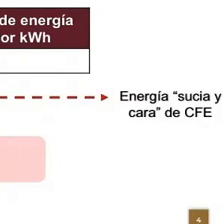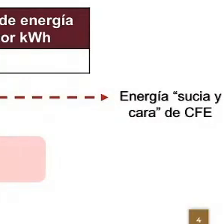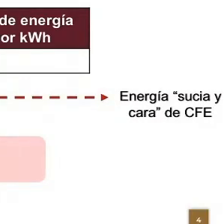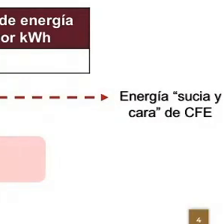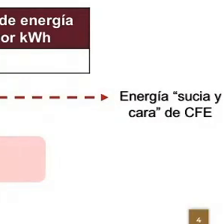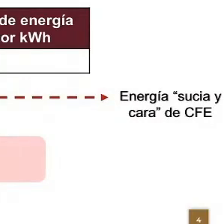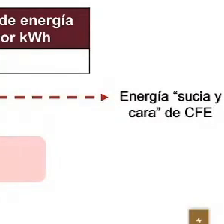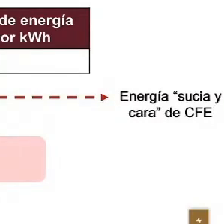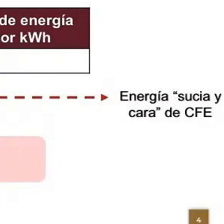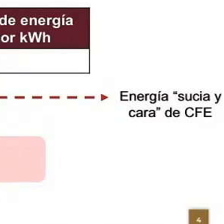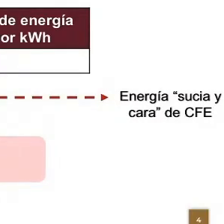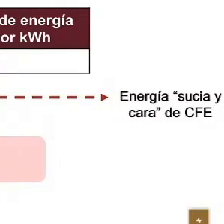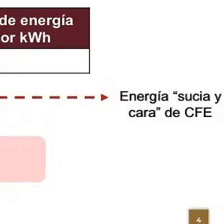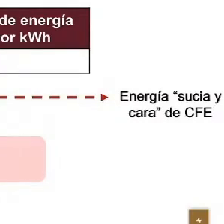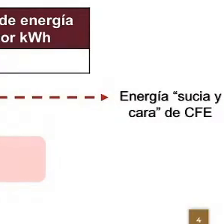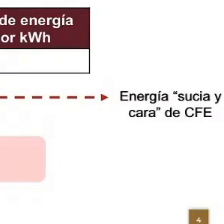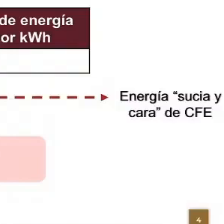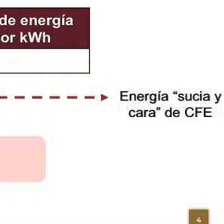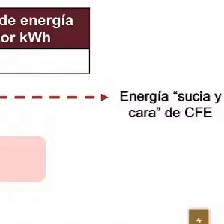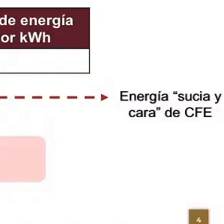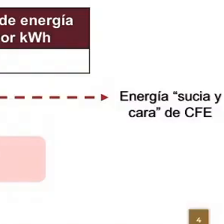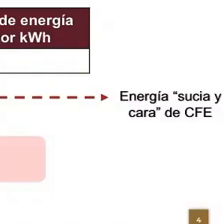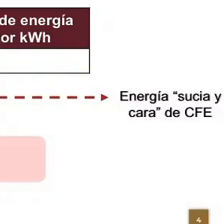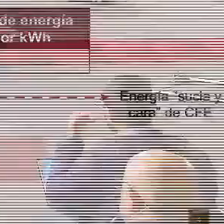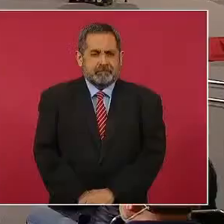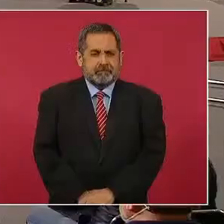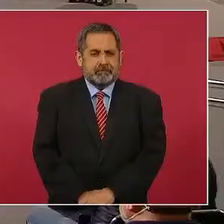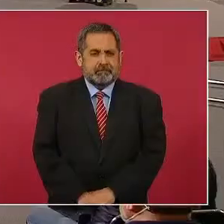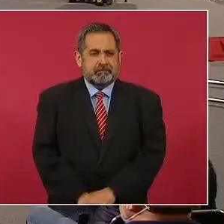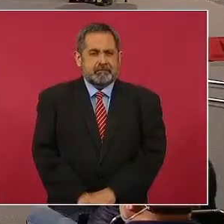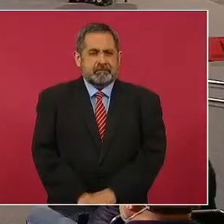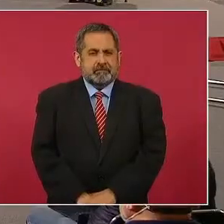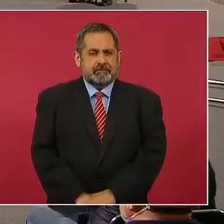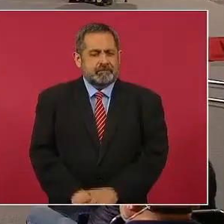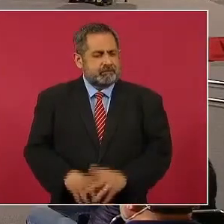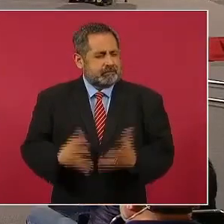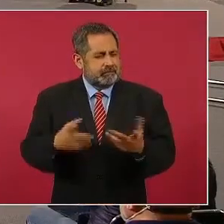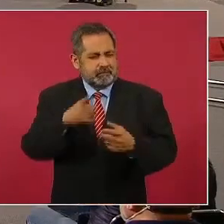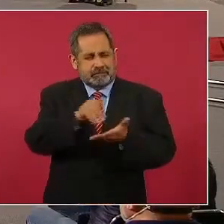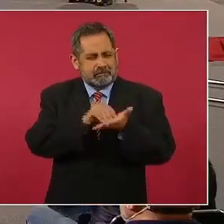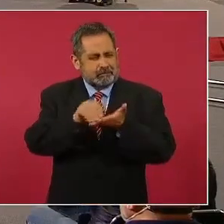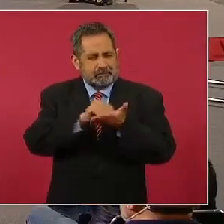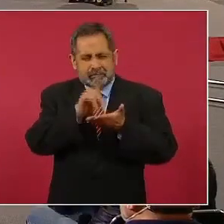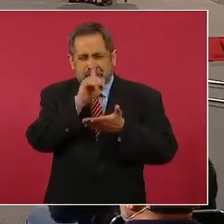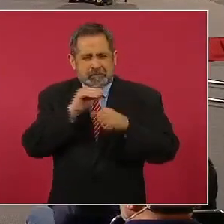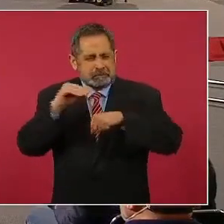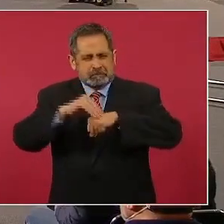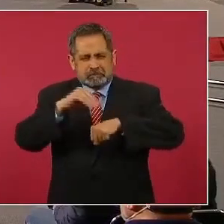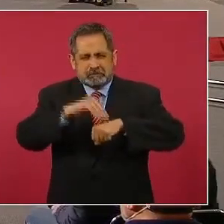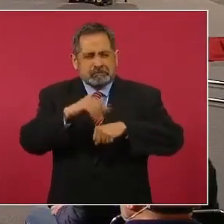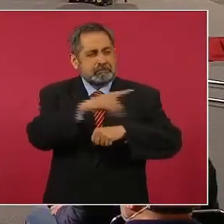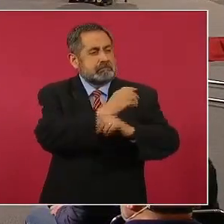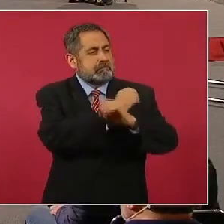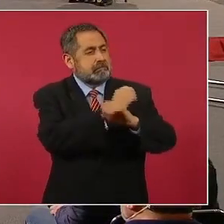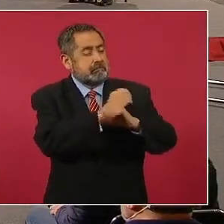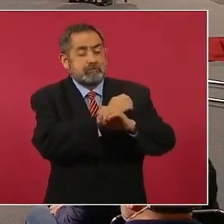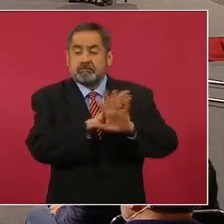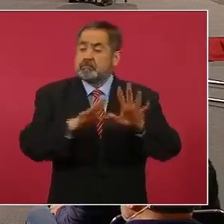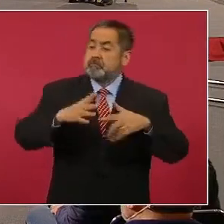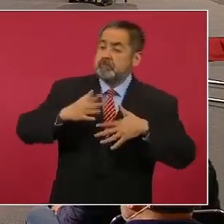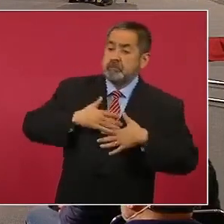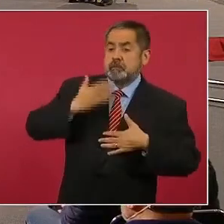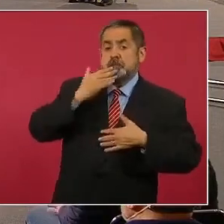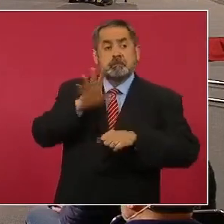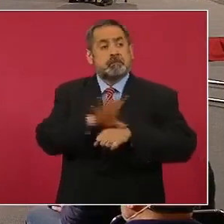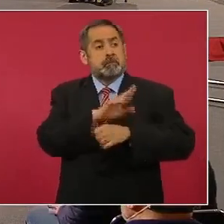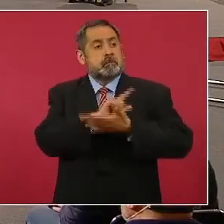barato y lo del CFE es sucio y caro. Casualmente es parte de la propaganda que están diciendo hoy,